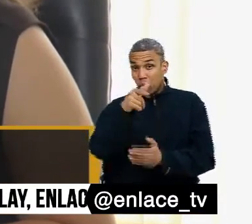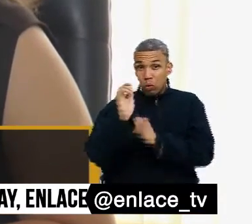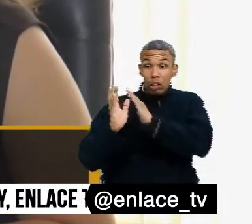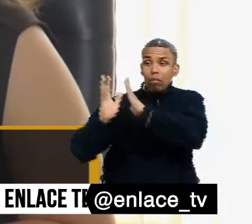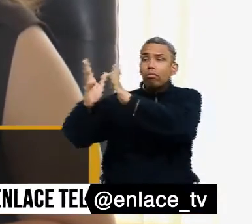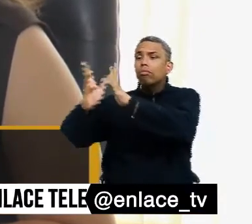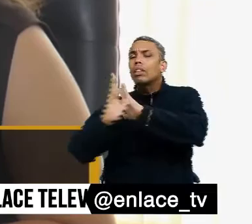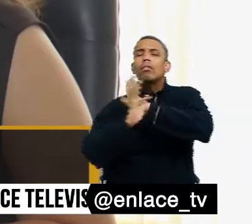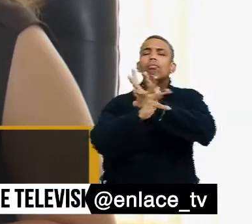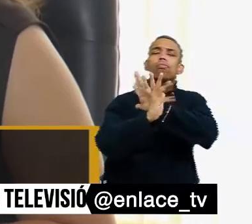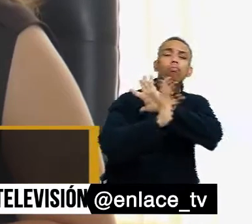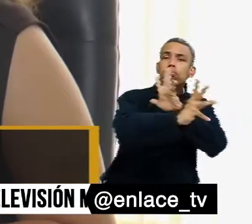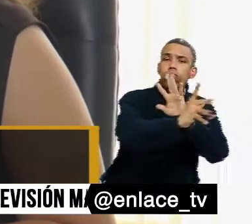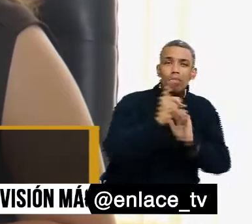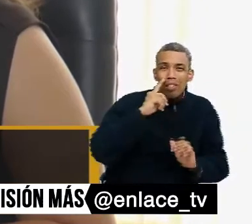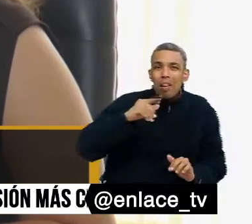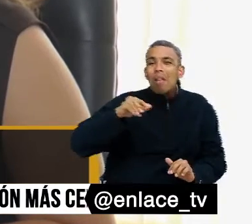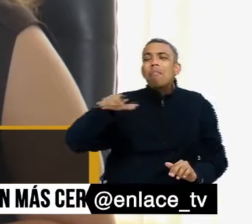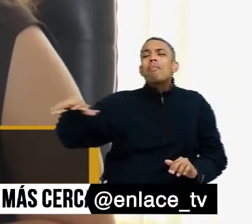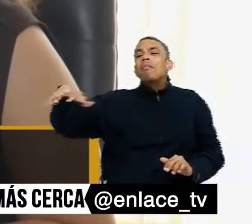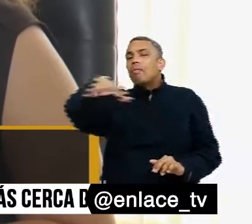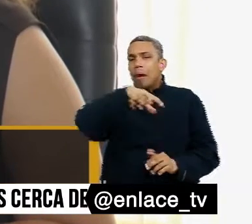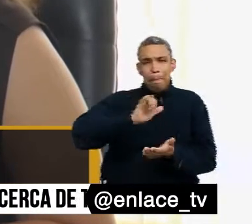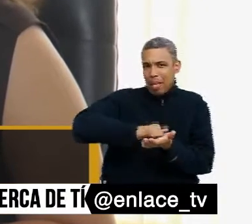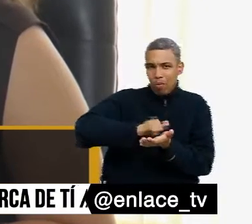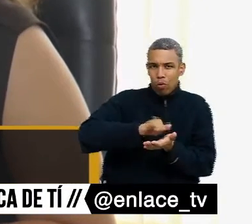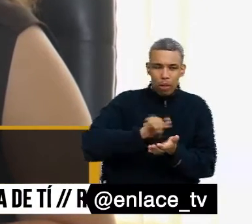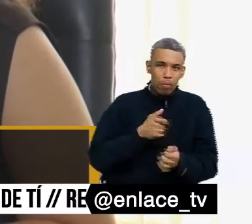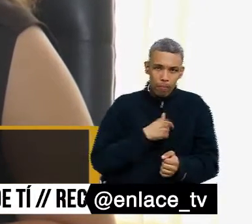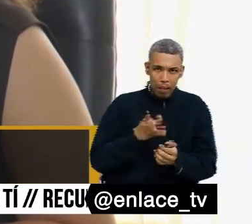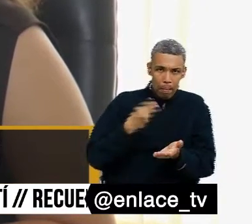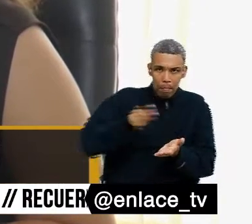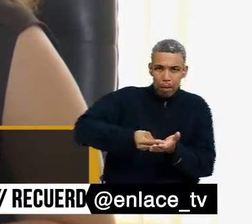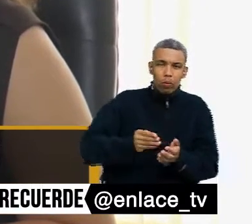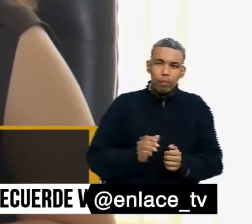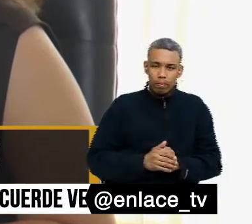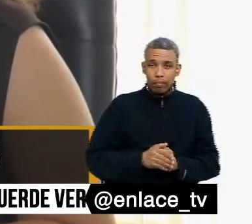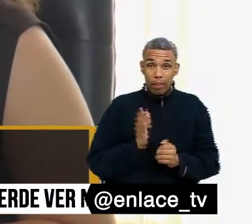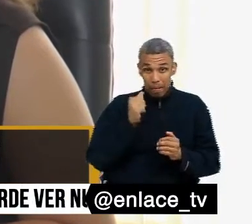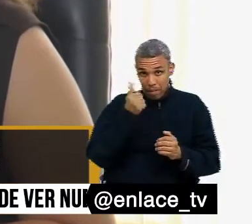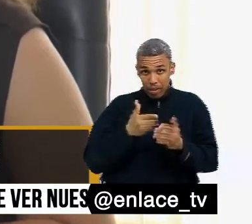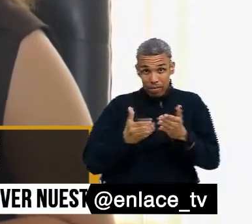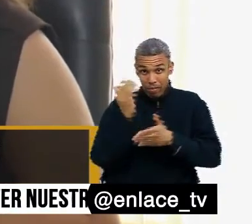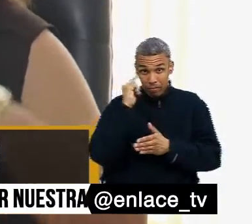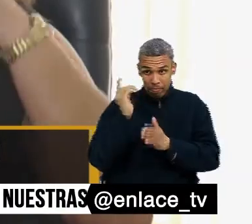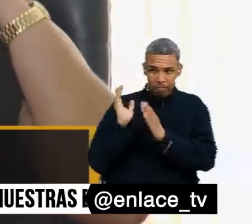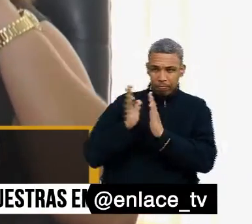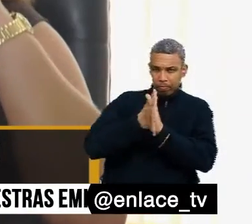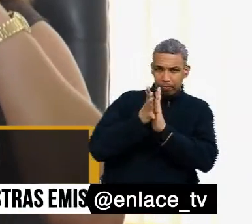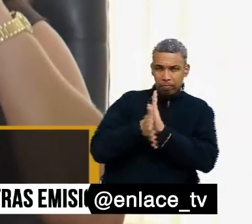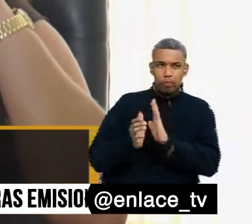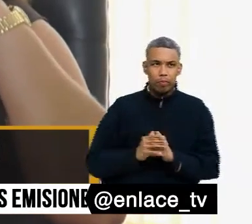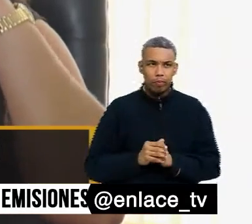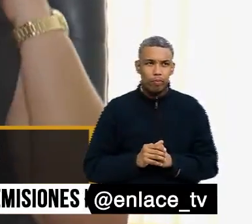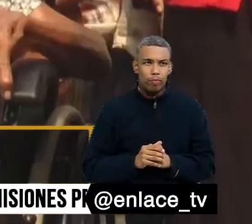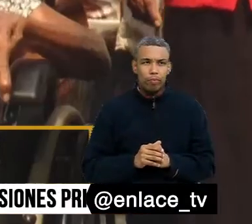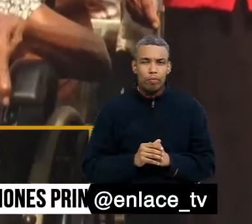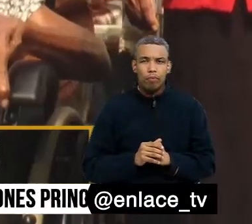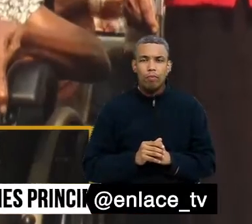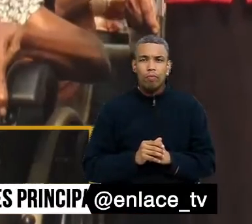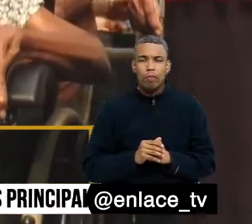los subsidios de Colombia Mayor para todas las personas de la tercera edad que son beneficiarios de este subsidio acá